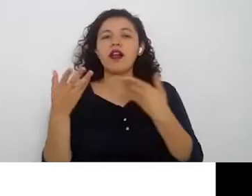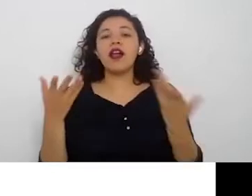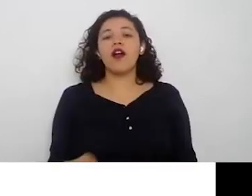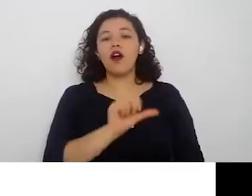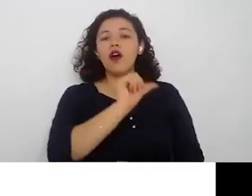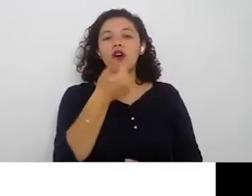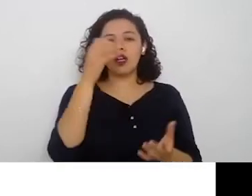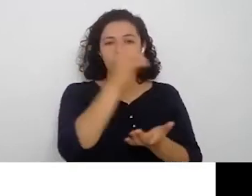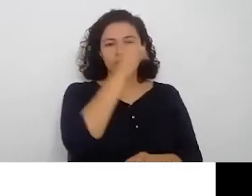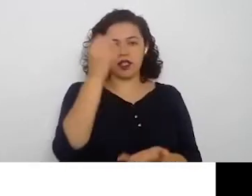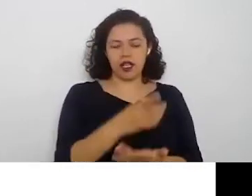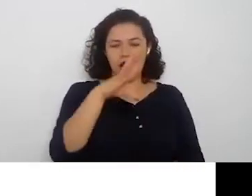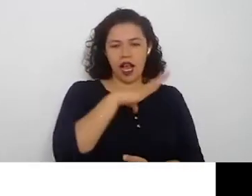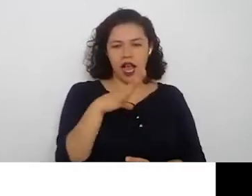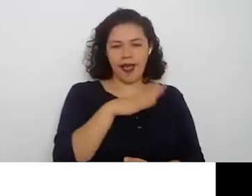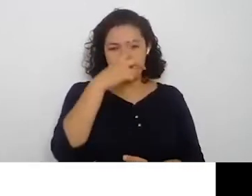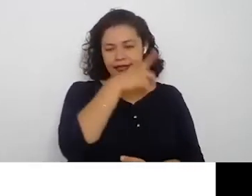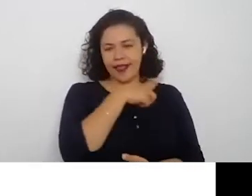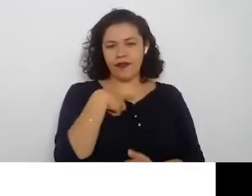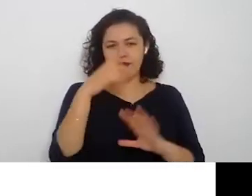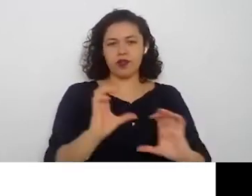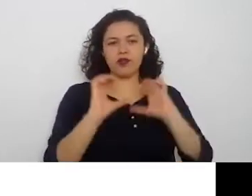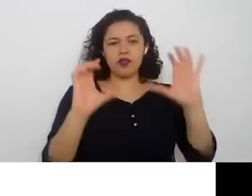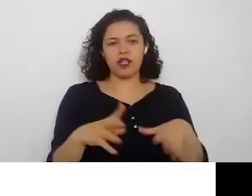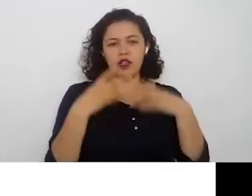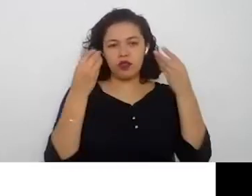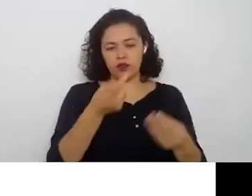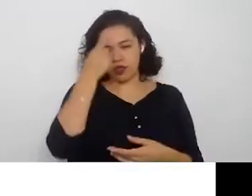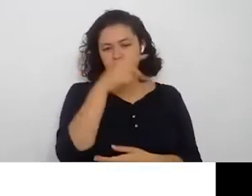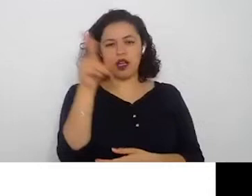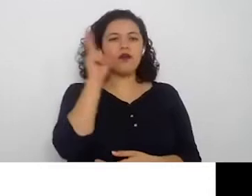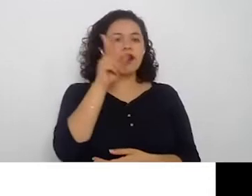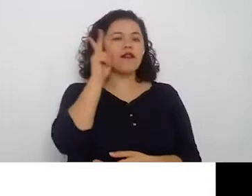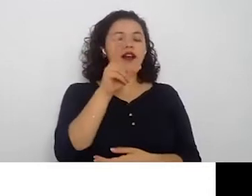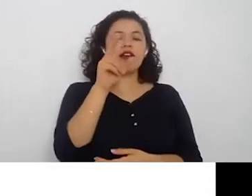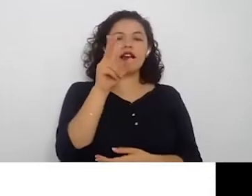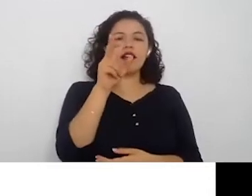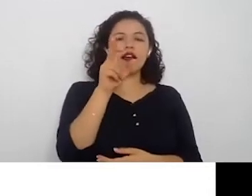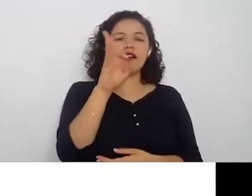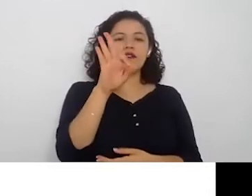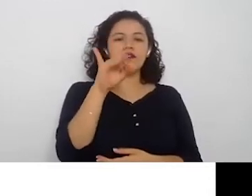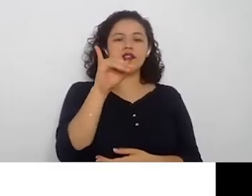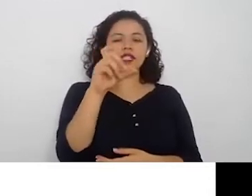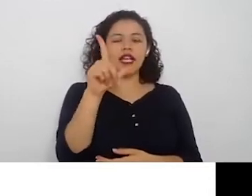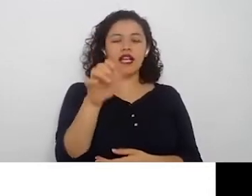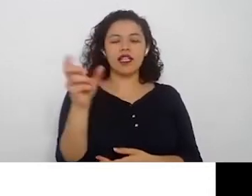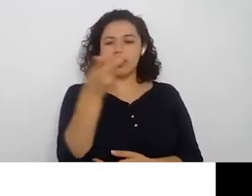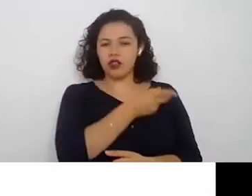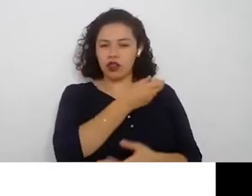que tenemos y que tenemos que tener mucho cuidado con los comprobantes fiscales es recabar que todos ellos, que